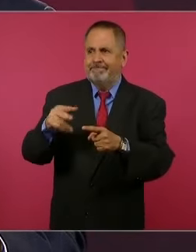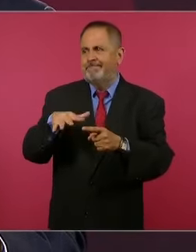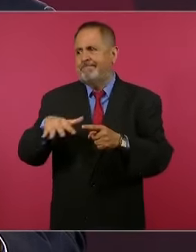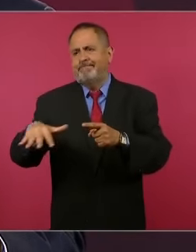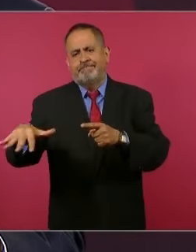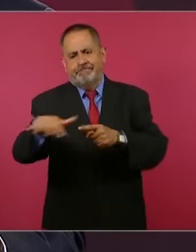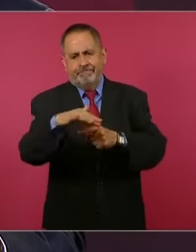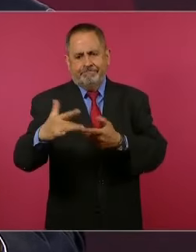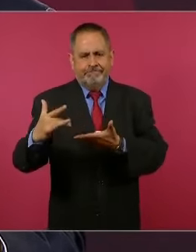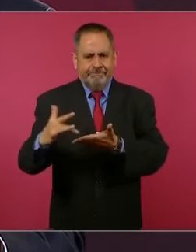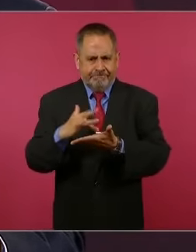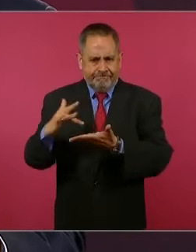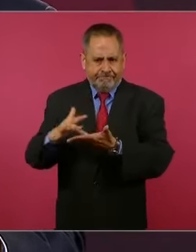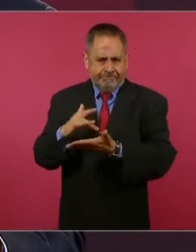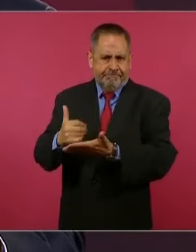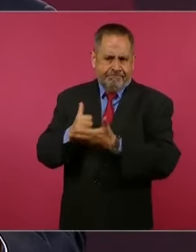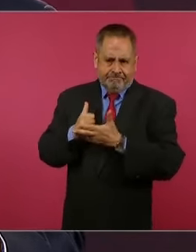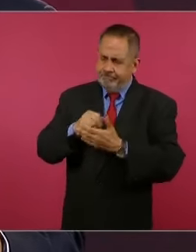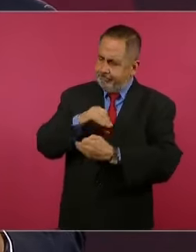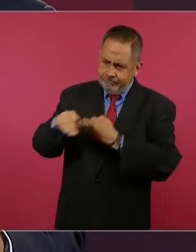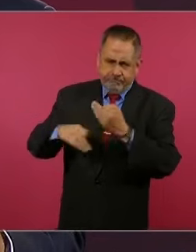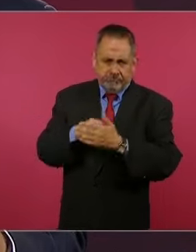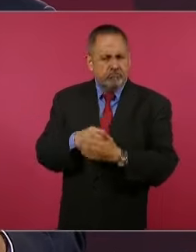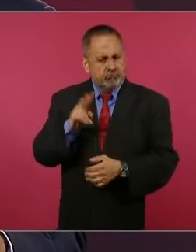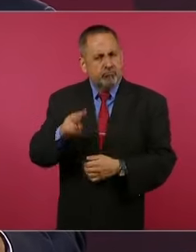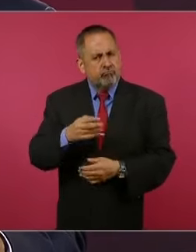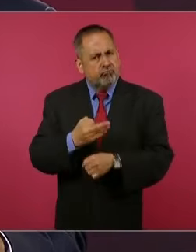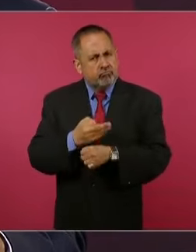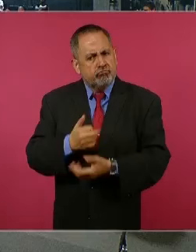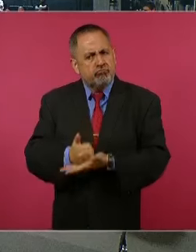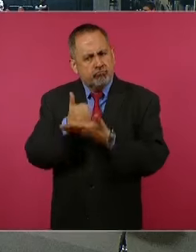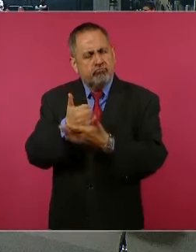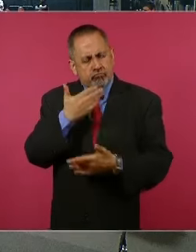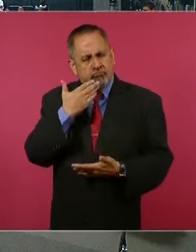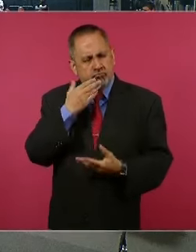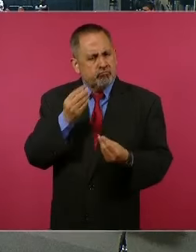apoyo de todas y de todos y nos están ayudando